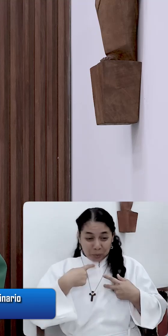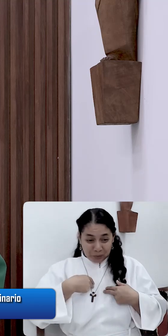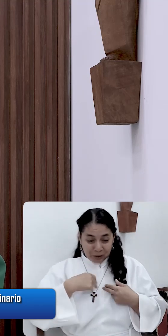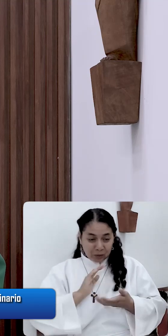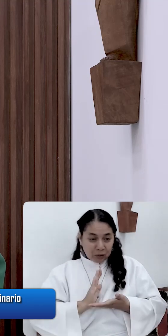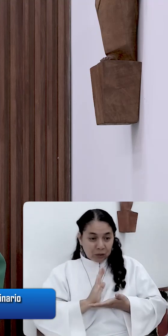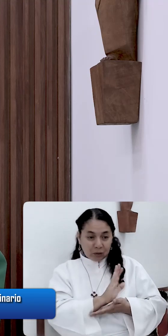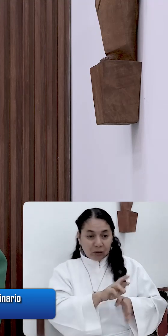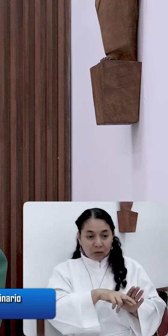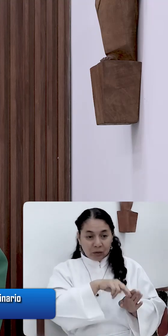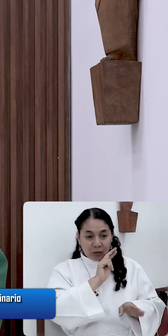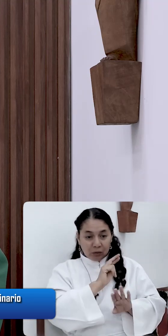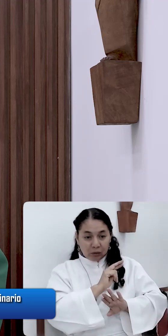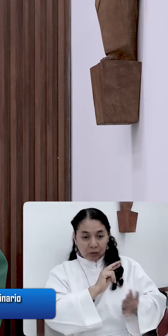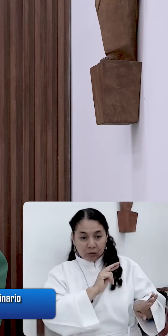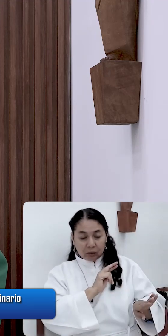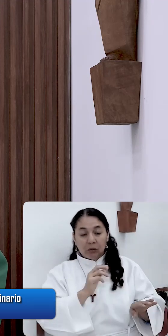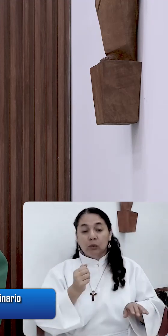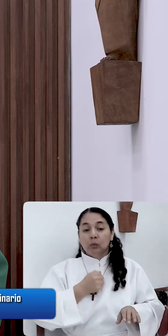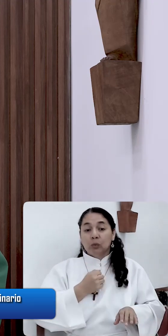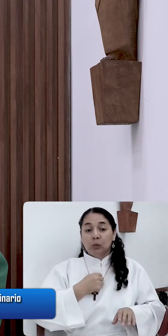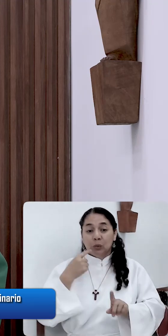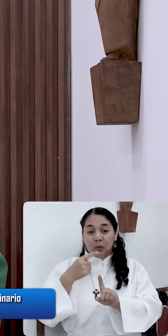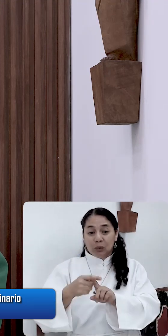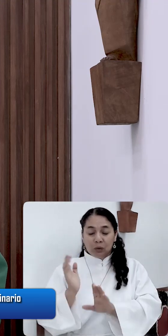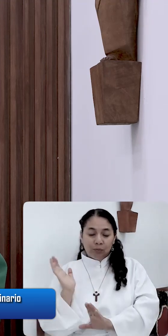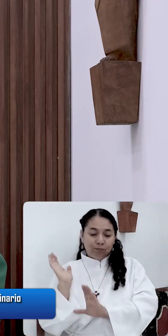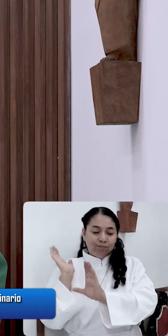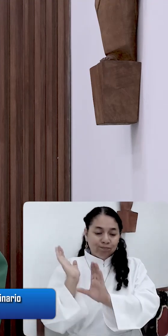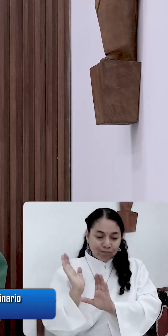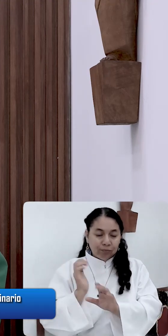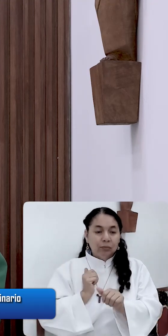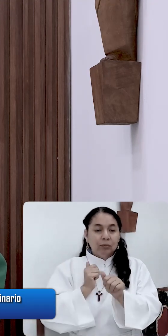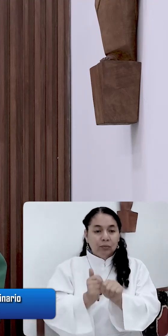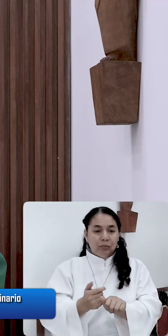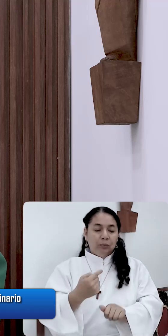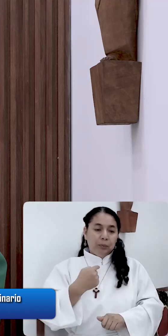mismo, que cargue con su cruz y que me siga.